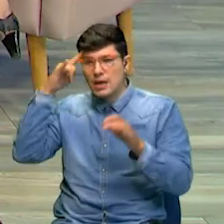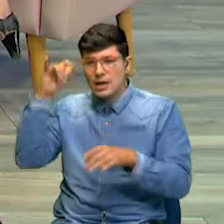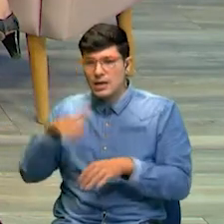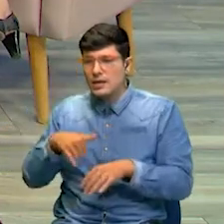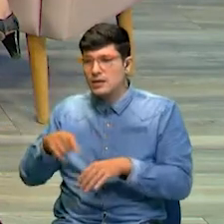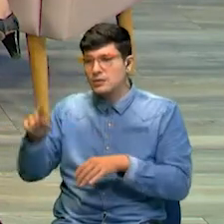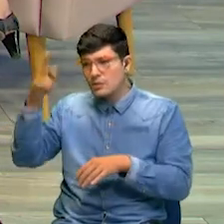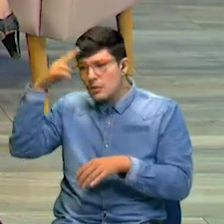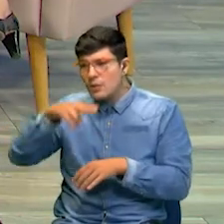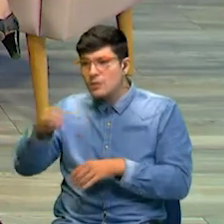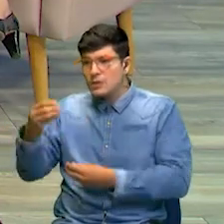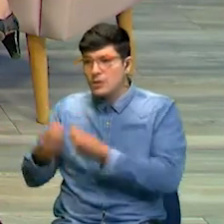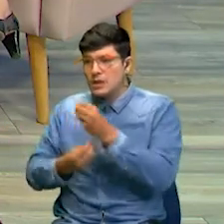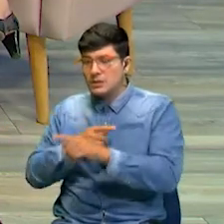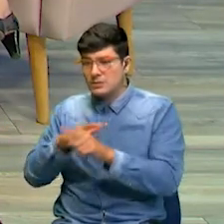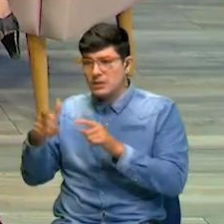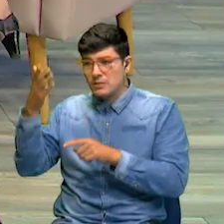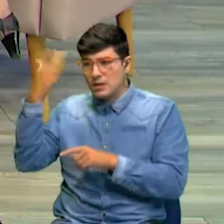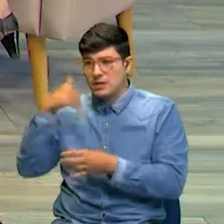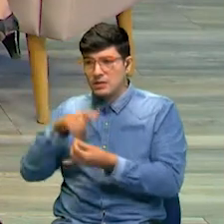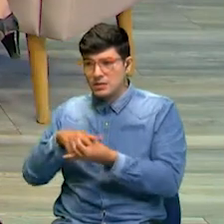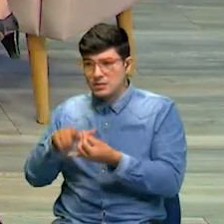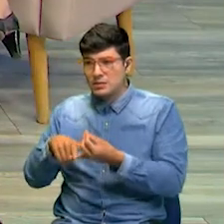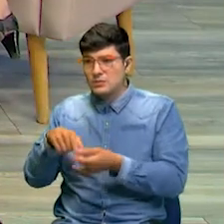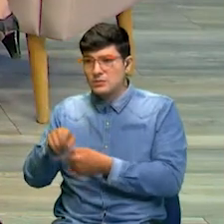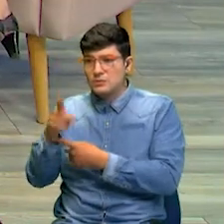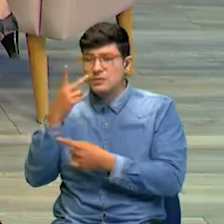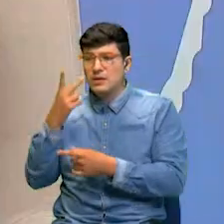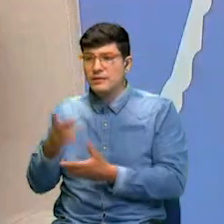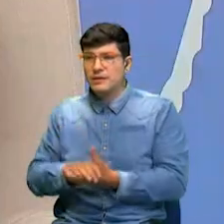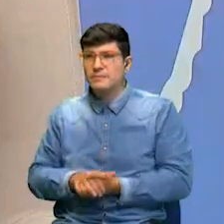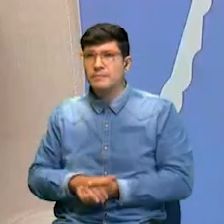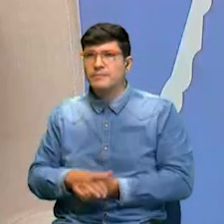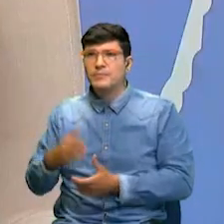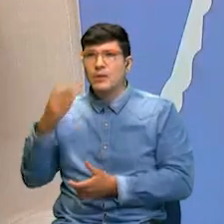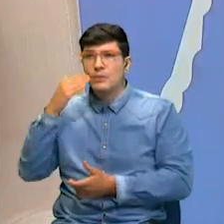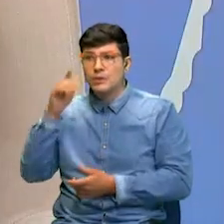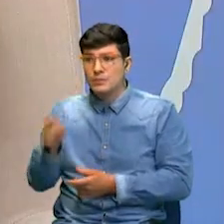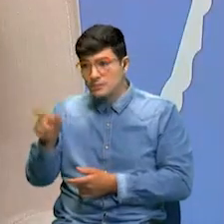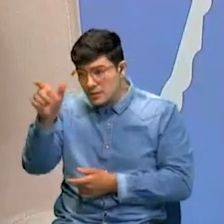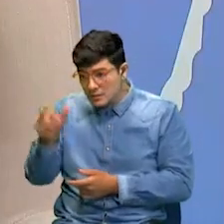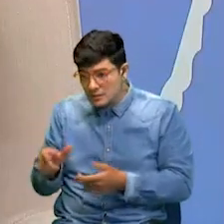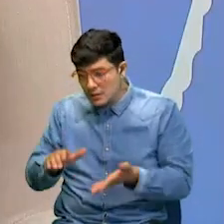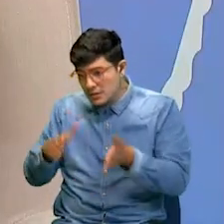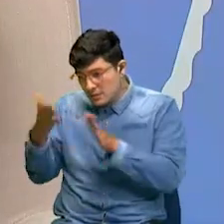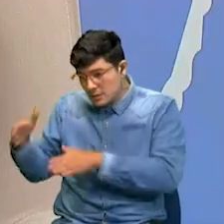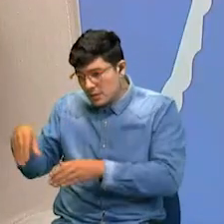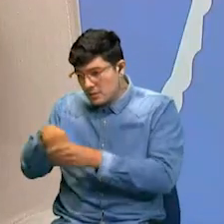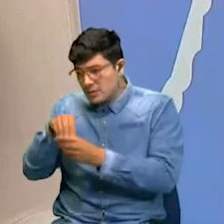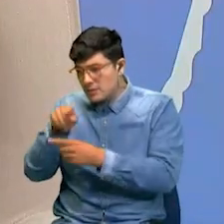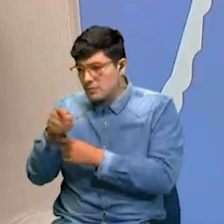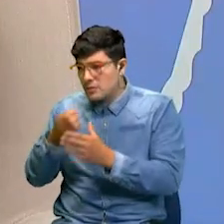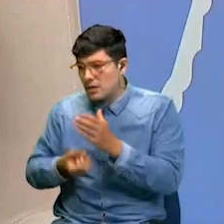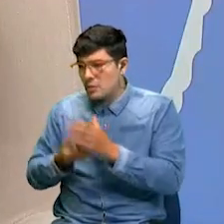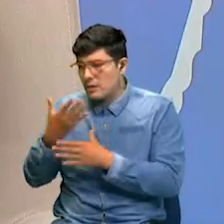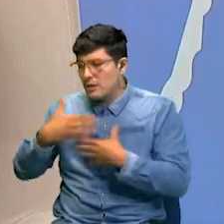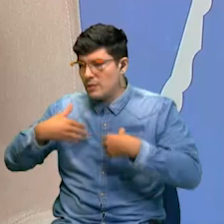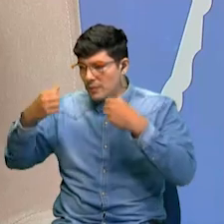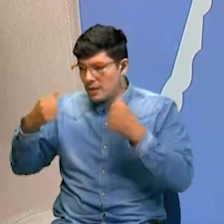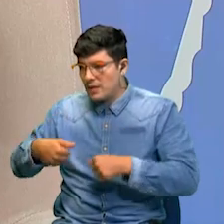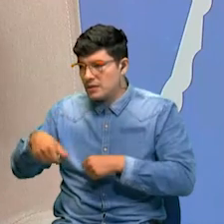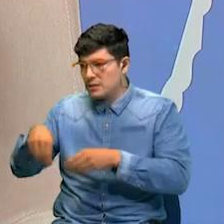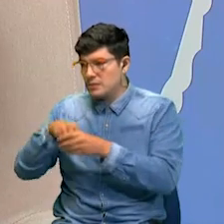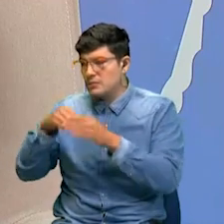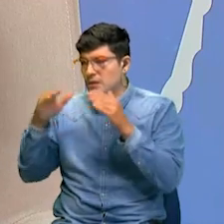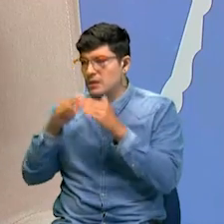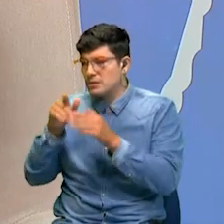le va a hacer eso, pero casos se han visto. Entonces, resérvese el usufructo que cuando el señor muera, se conforma otra vez la nueva propiedad y la vivienda